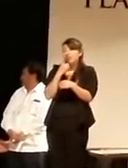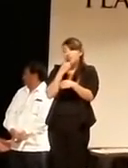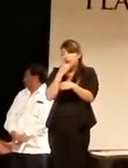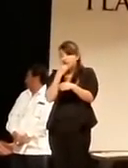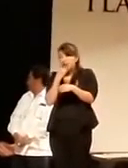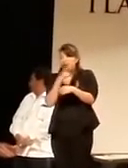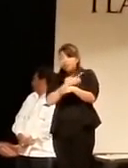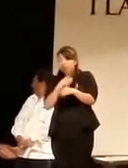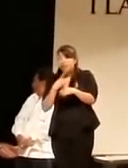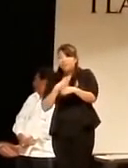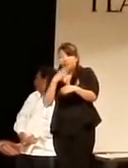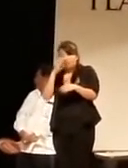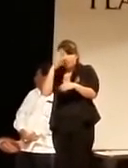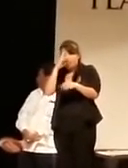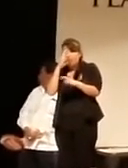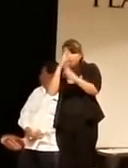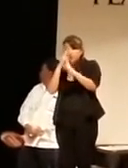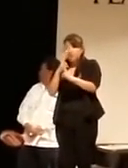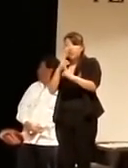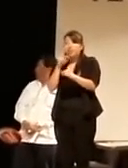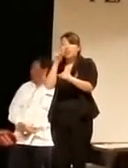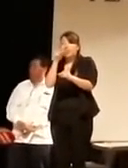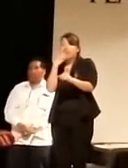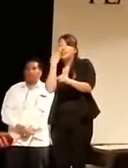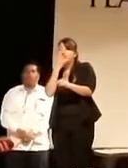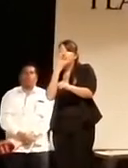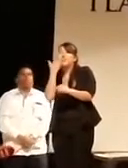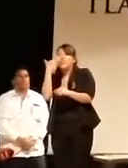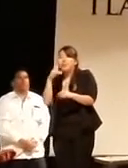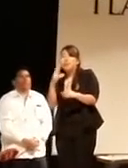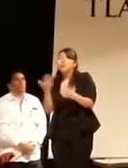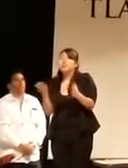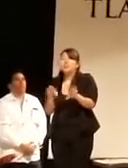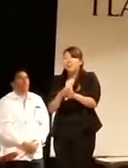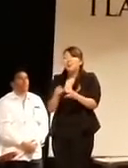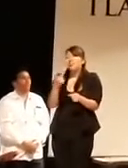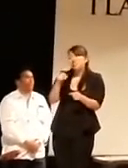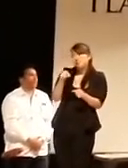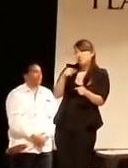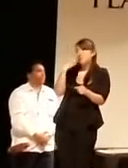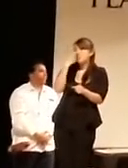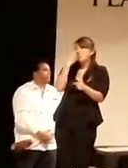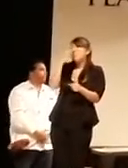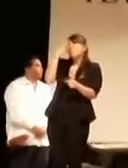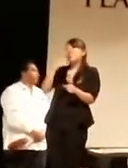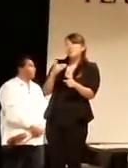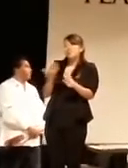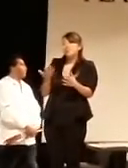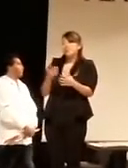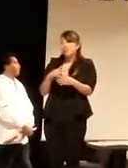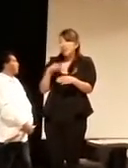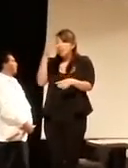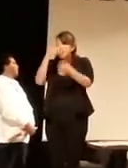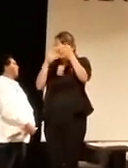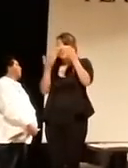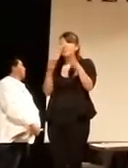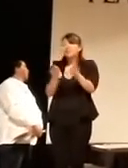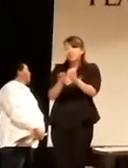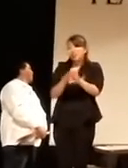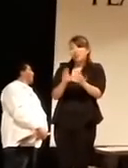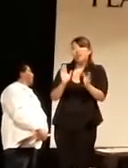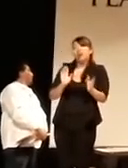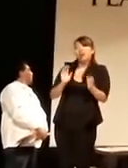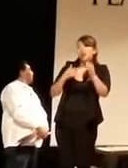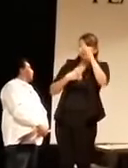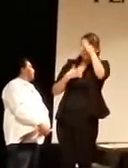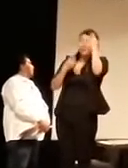lo que sabemos de la escuela. En nuestro país existe un campo de investigación sobre educación que produce